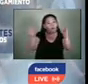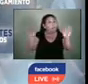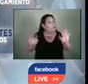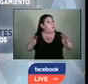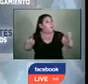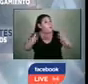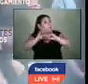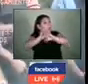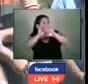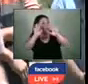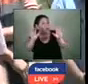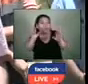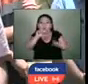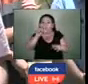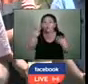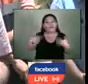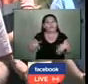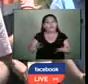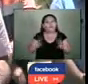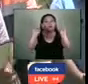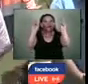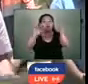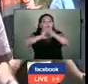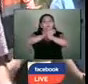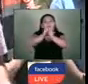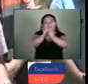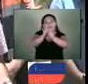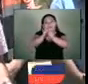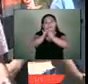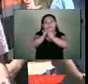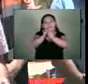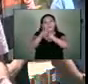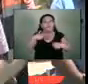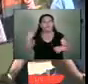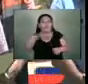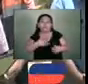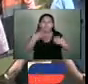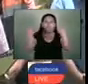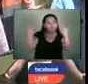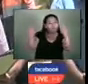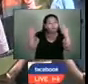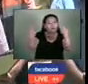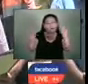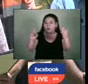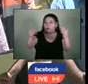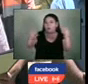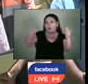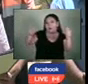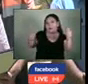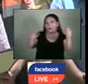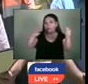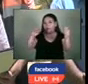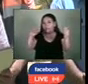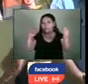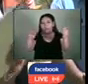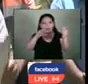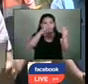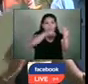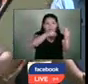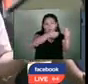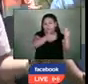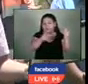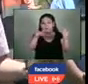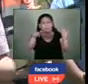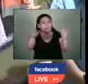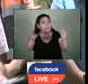obviamente fue un año atípico por el tema de la pandemia. Entonces nuestra comparación es con el año 2019, este año, este